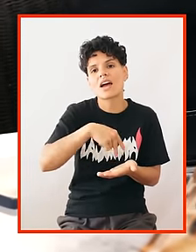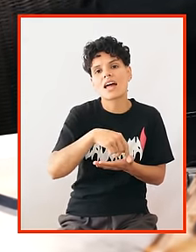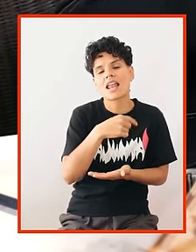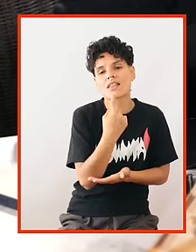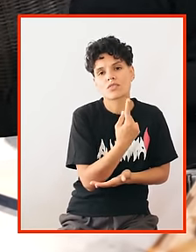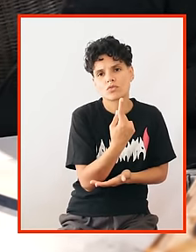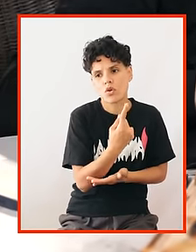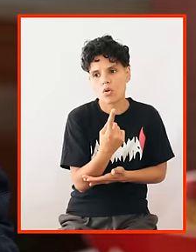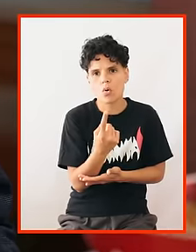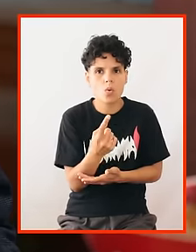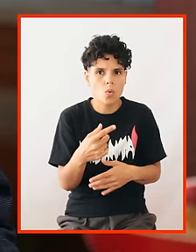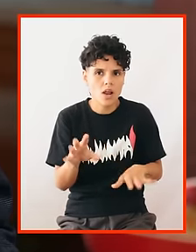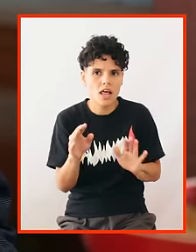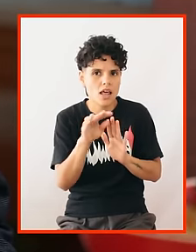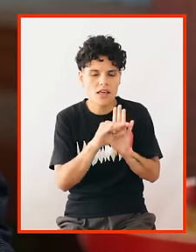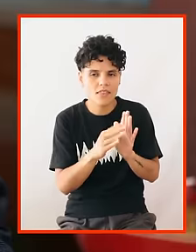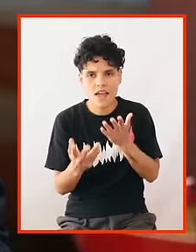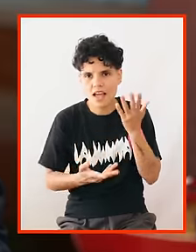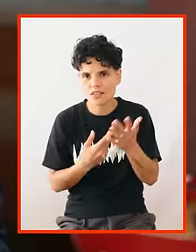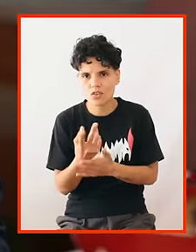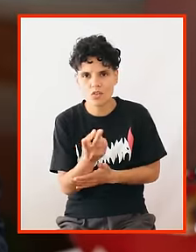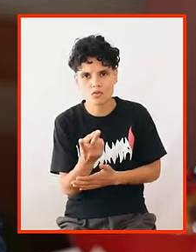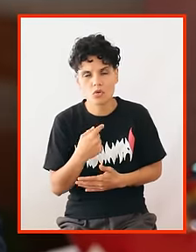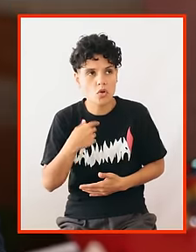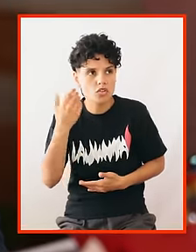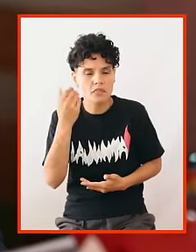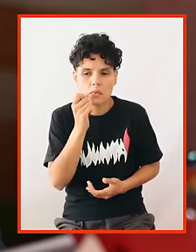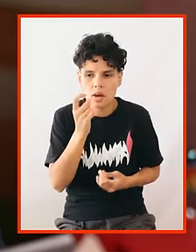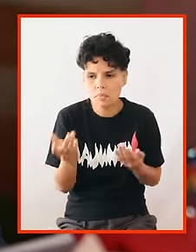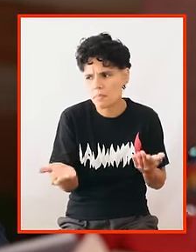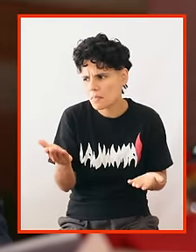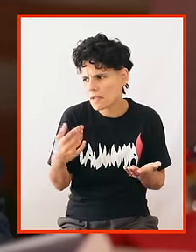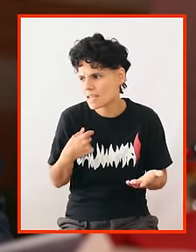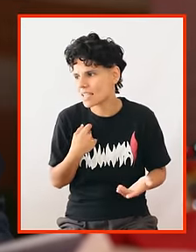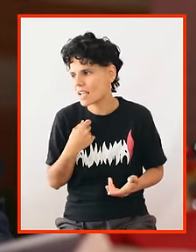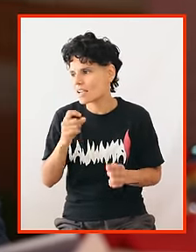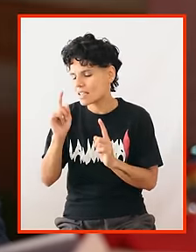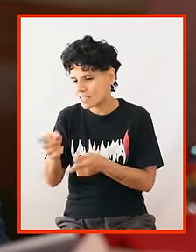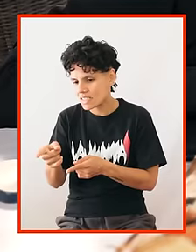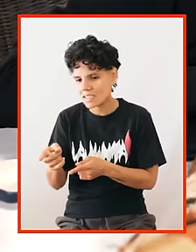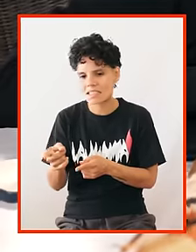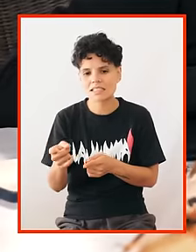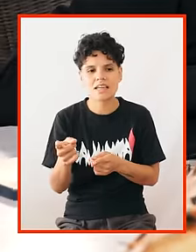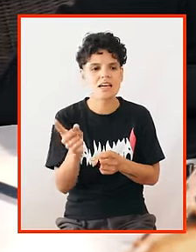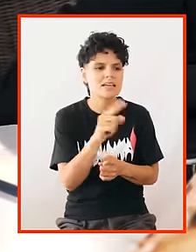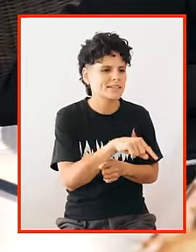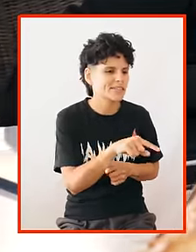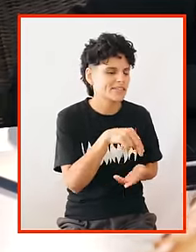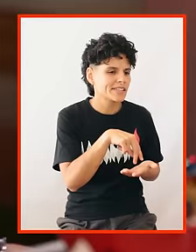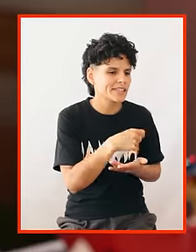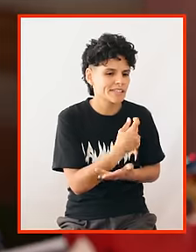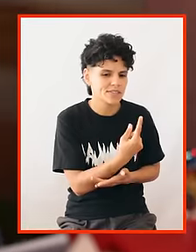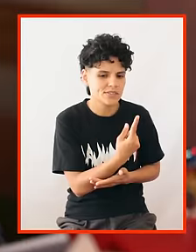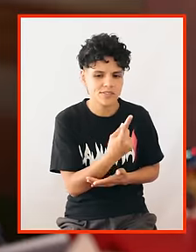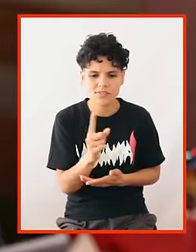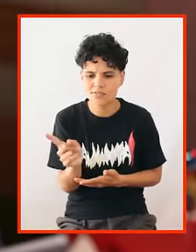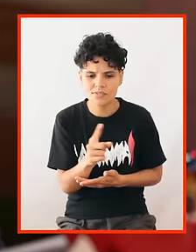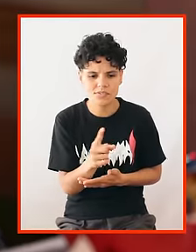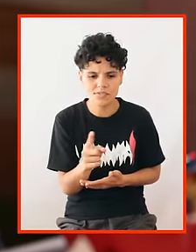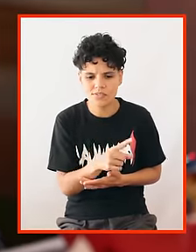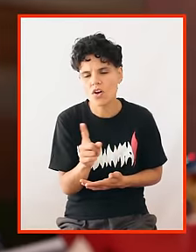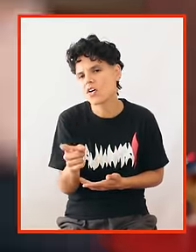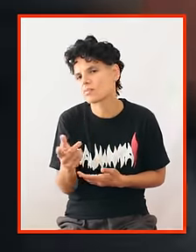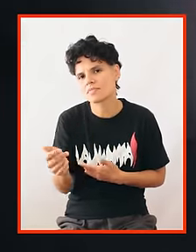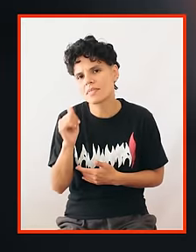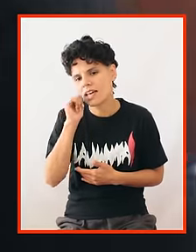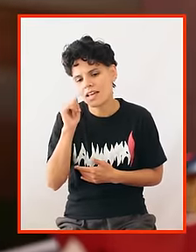las dos eran de acá. Sí, definitivamente. ¿Cachai? Entonces empezamos, ya esa o Bailando Solo, esa o Bailando Solo. Y yo dije, no, tiene que ser esta.